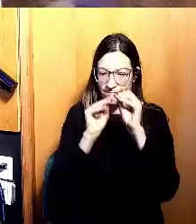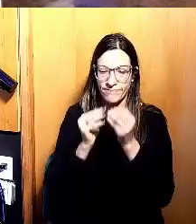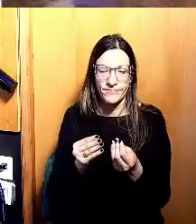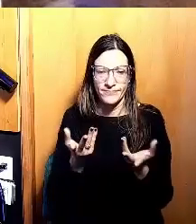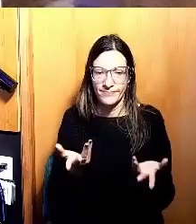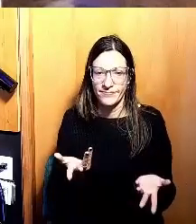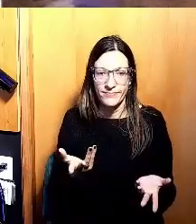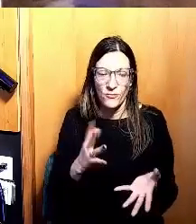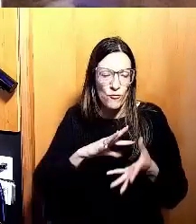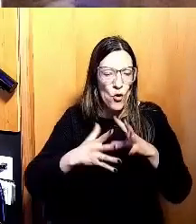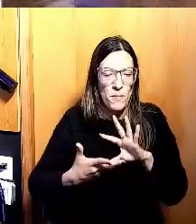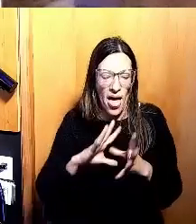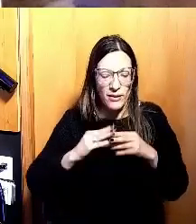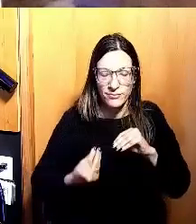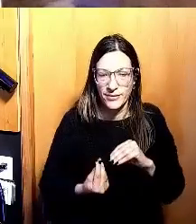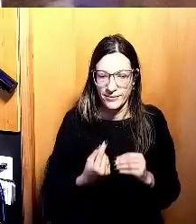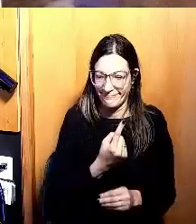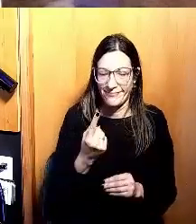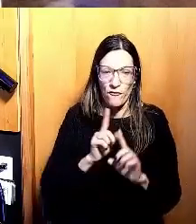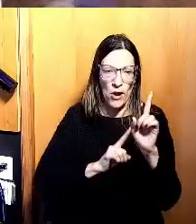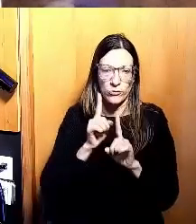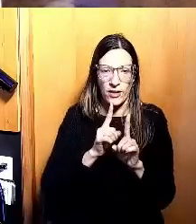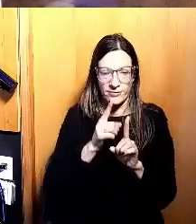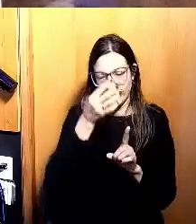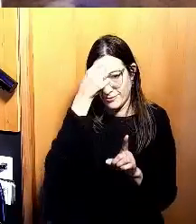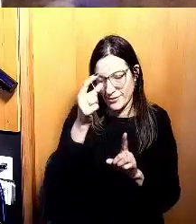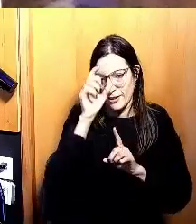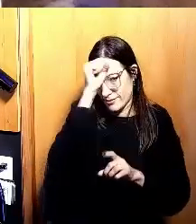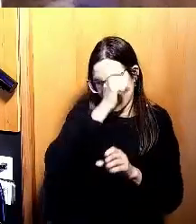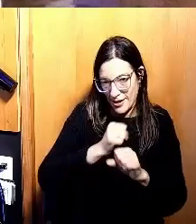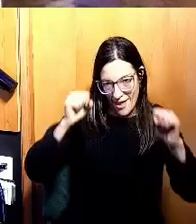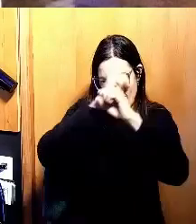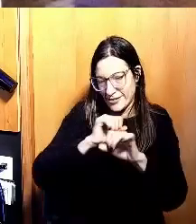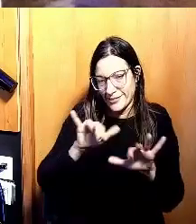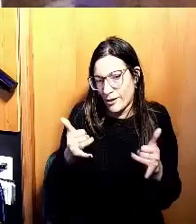Pero, bueno, se ha utilizado mucho, sobre todo por esto, yo decía,